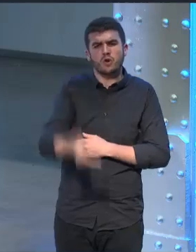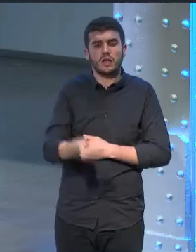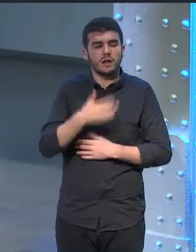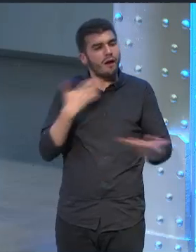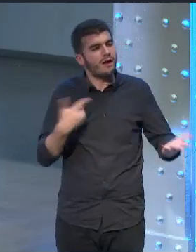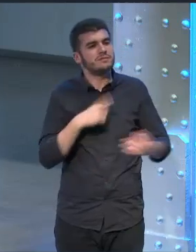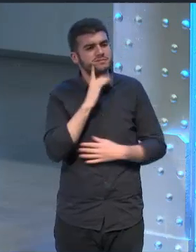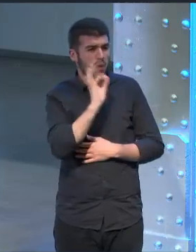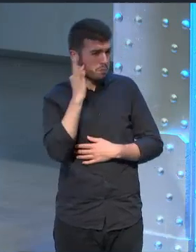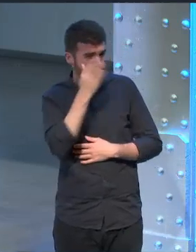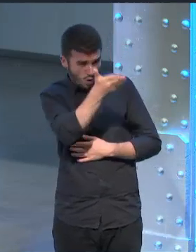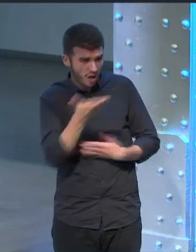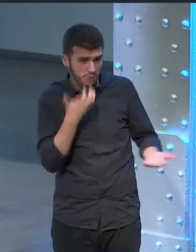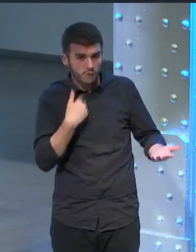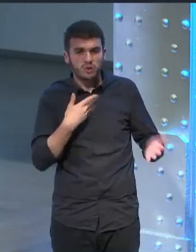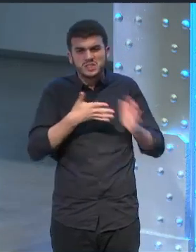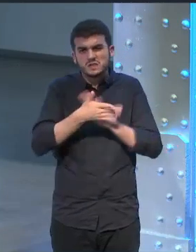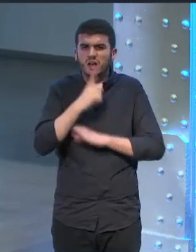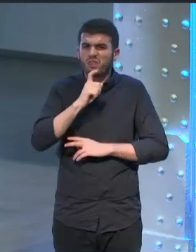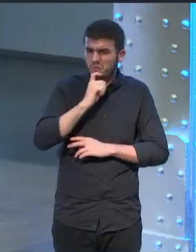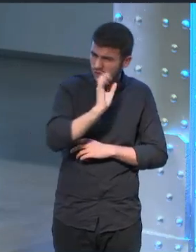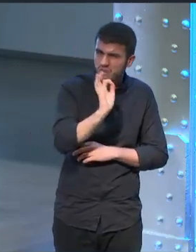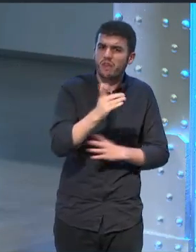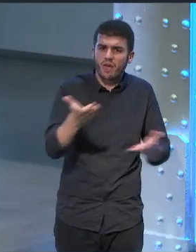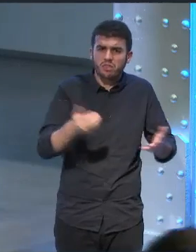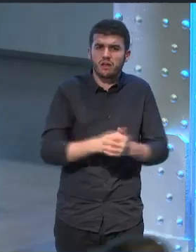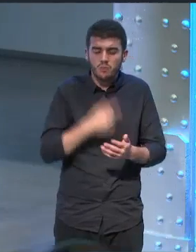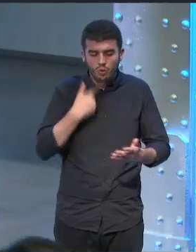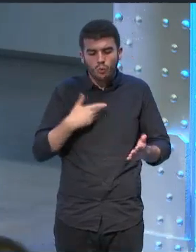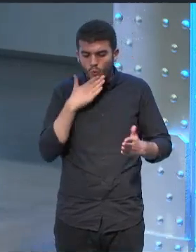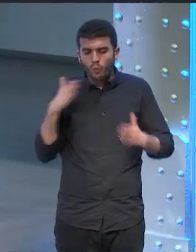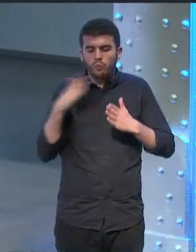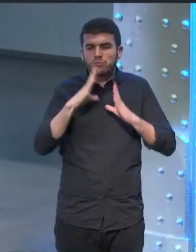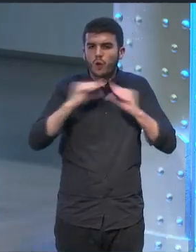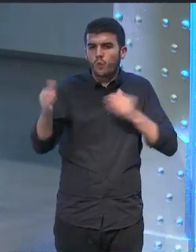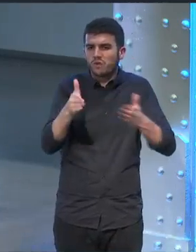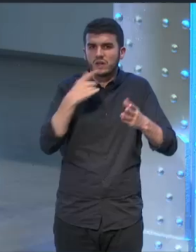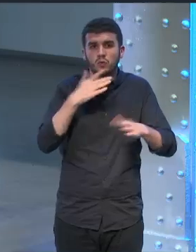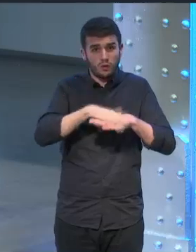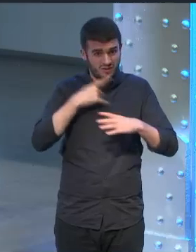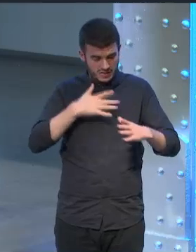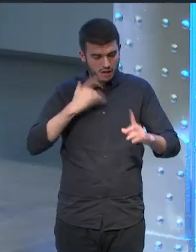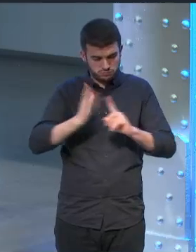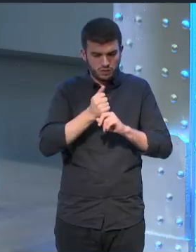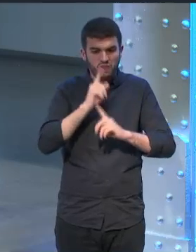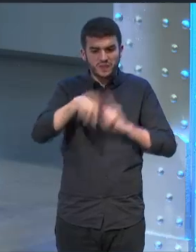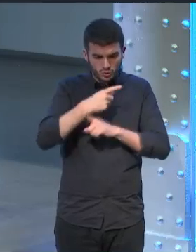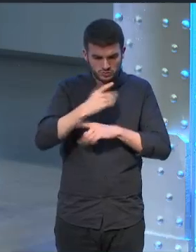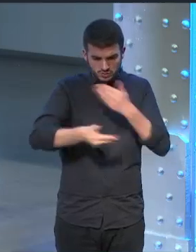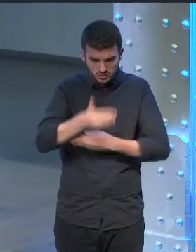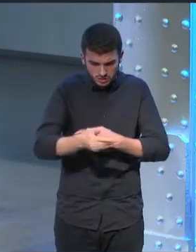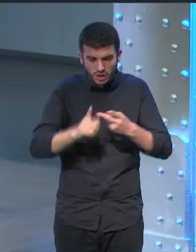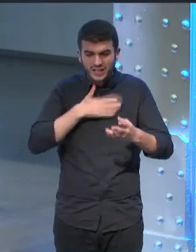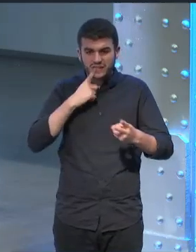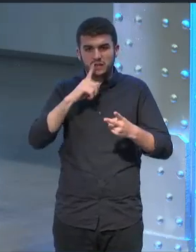si tú eres mujer, es que lo tienes muy difícil, ¿no? Porque tú has hecho la carrera profesional, luego querrás progresar, claro, serás madre, te